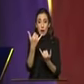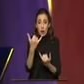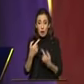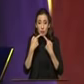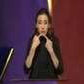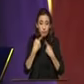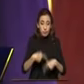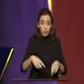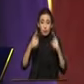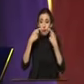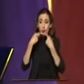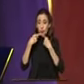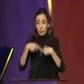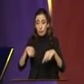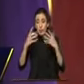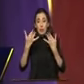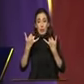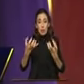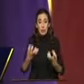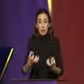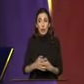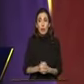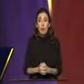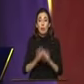Quiero anunciar este momento que